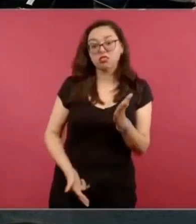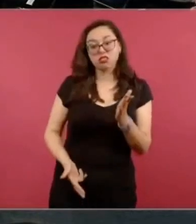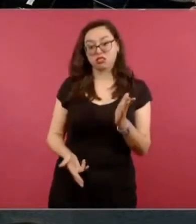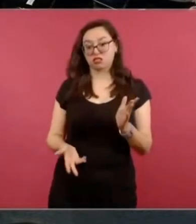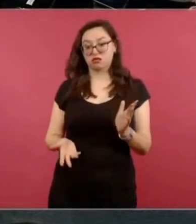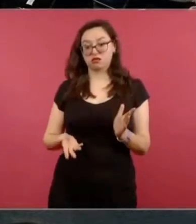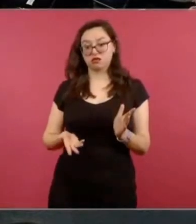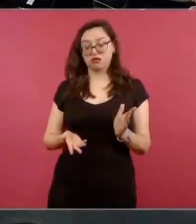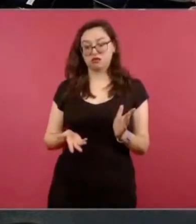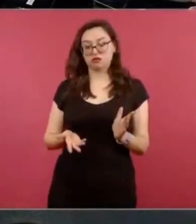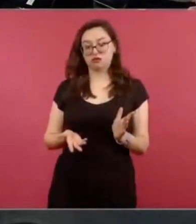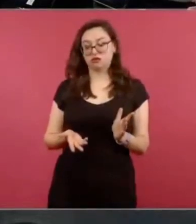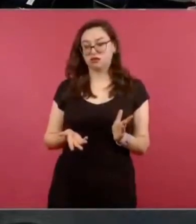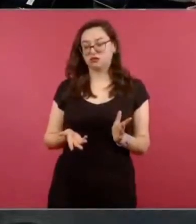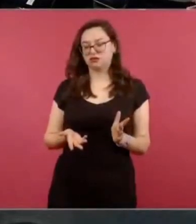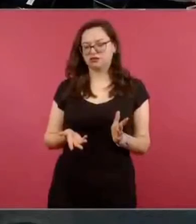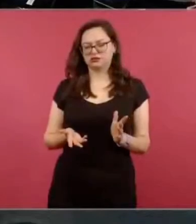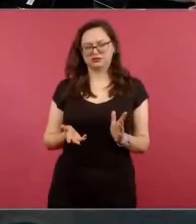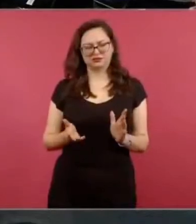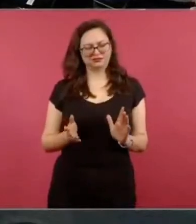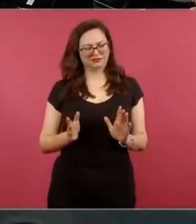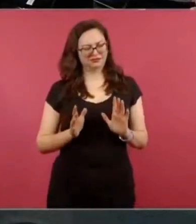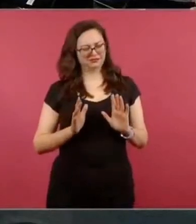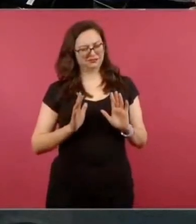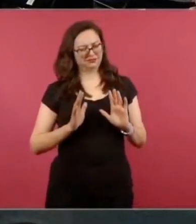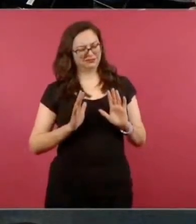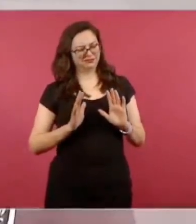a mantener en secreto los datos personales.